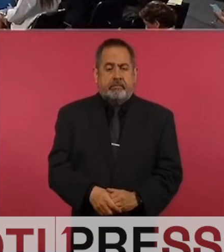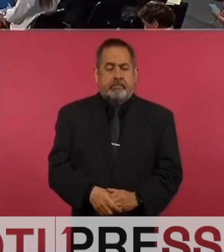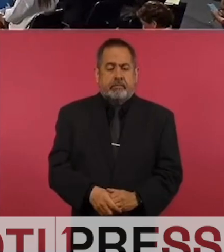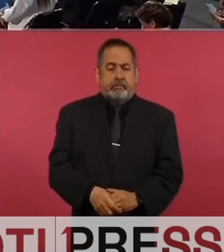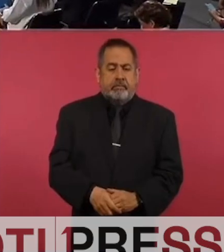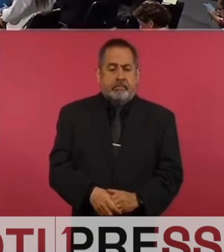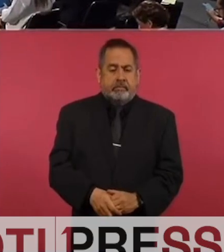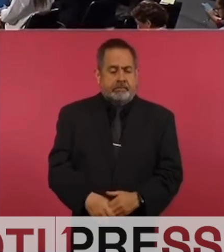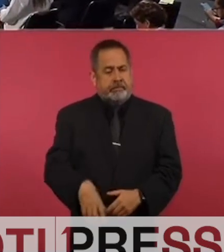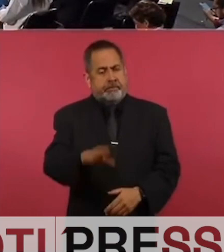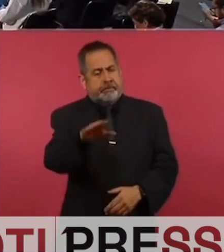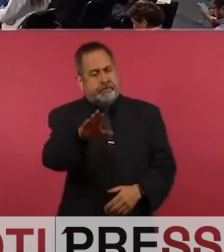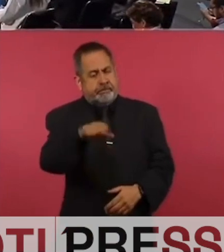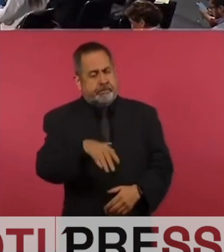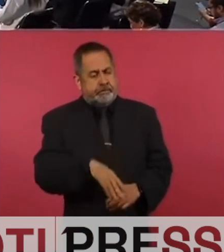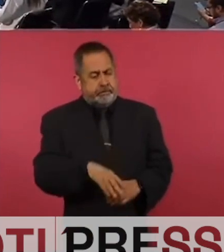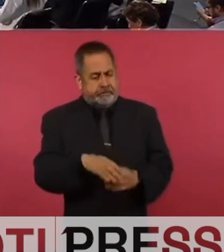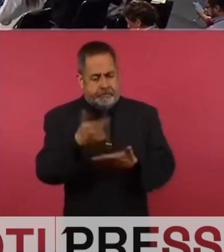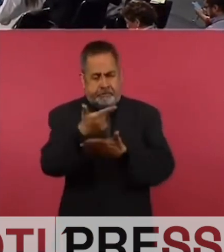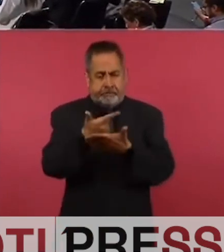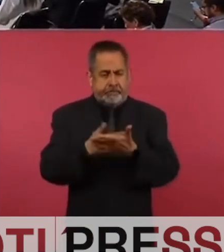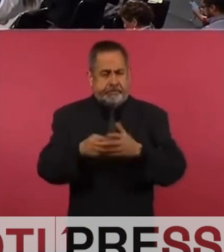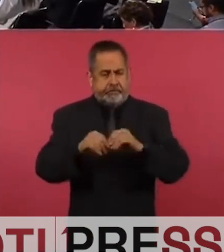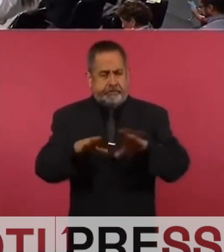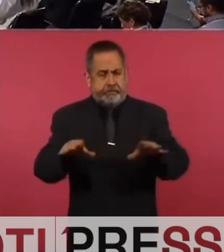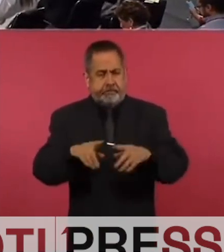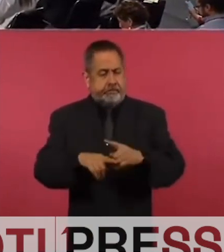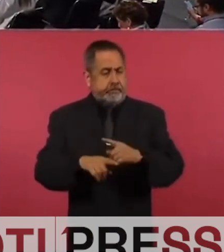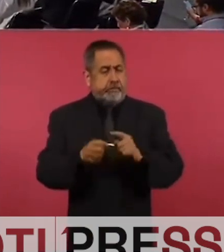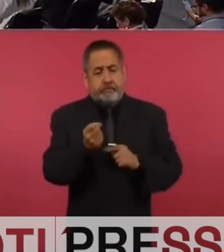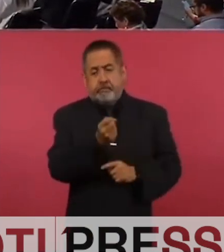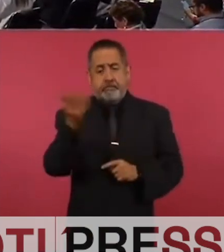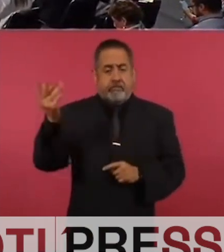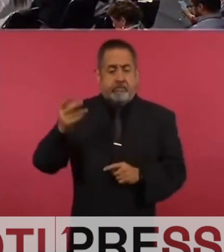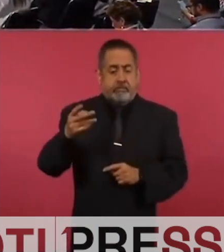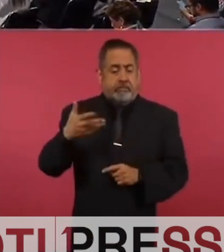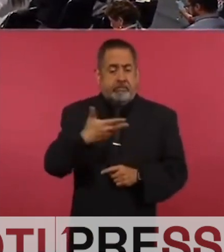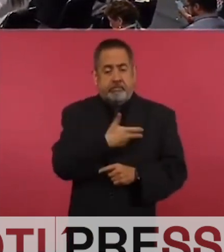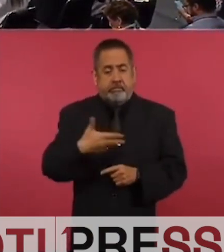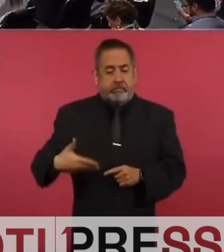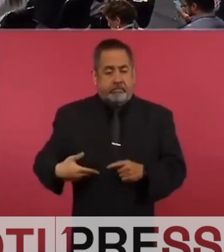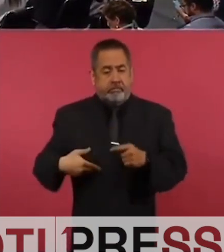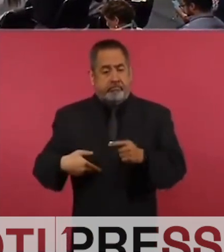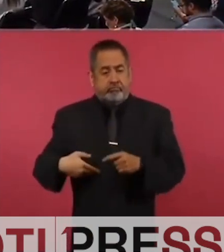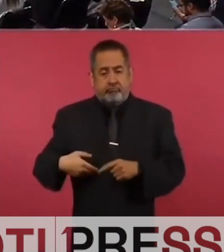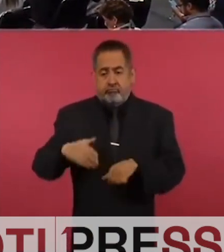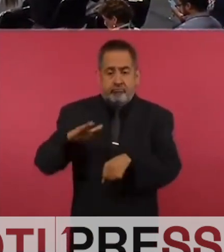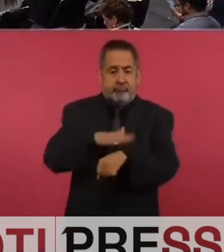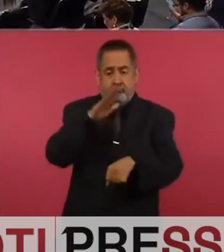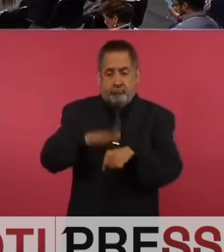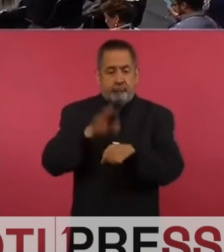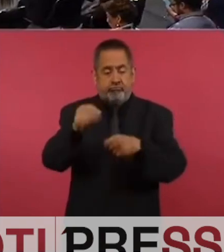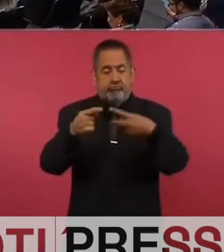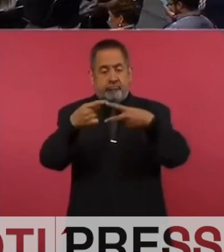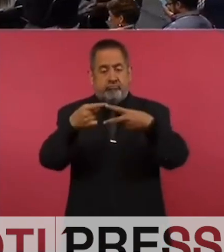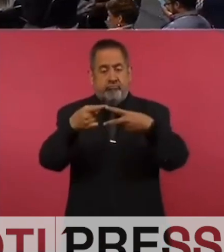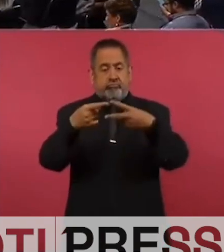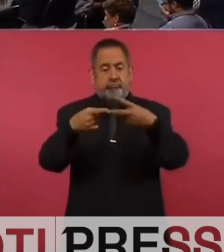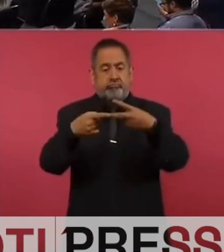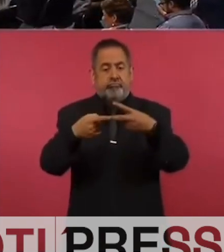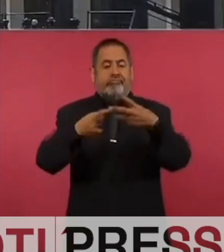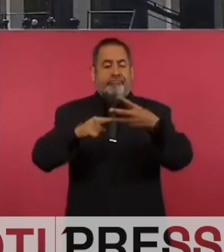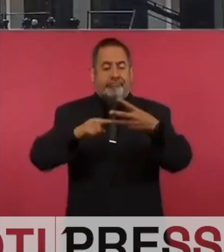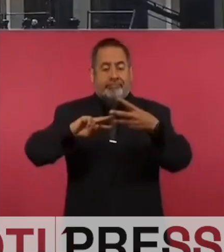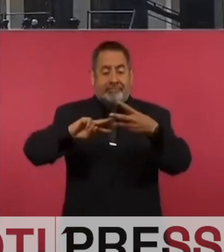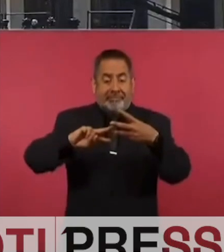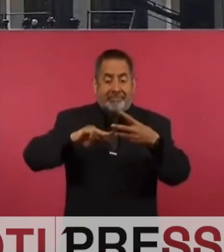la mañanera el 5 de abril y le preguntamos al presidente, pues, un posicionamiento, ¿no? Sobre el hecho de que Ecuador haya declarado